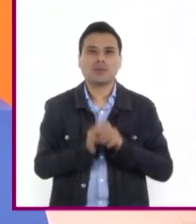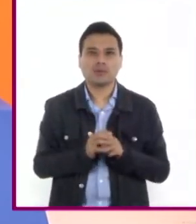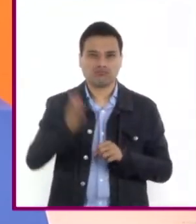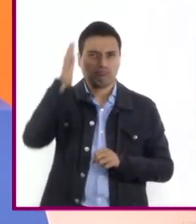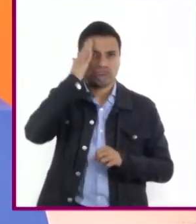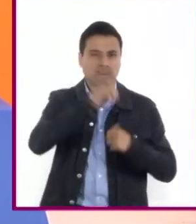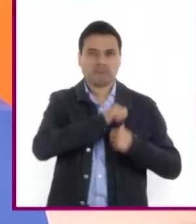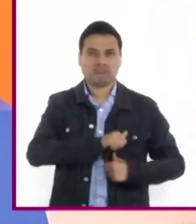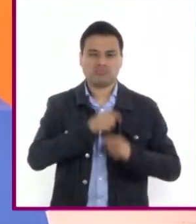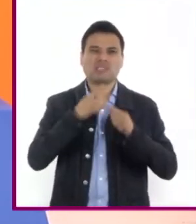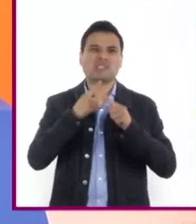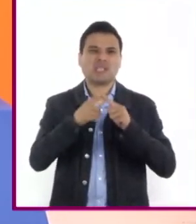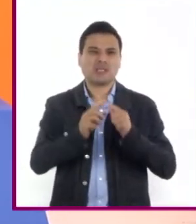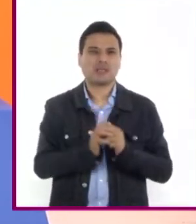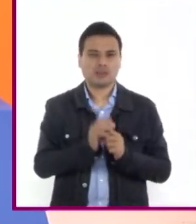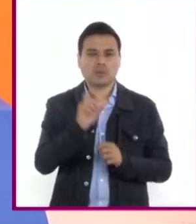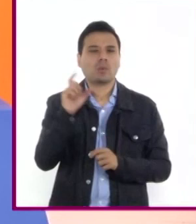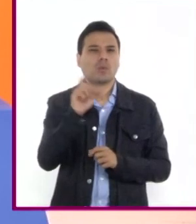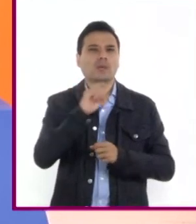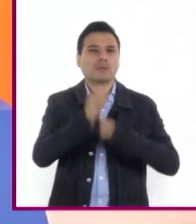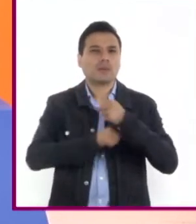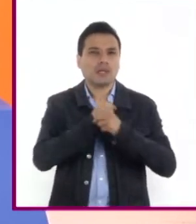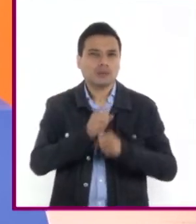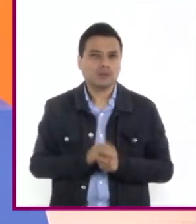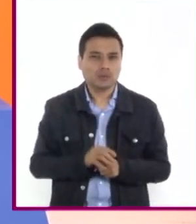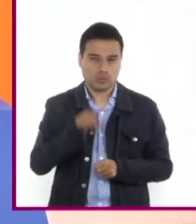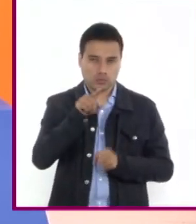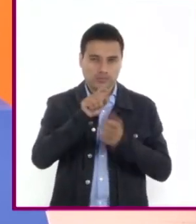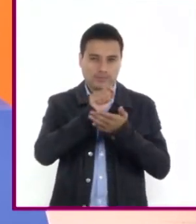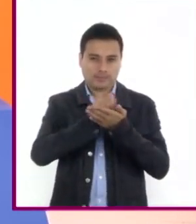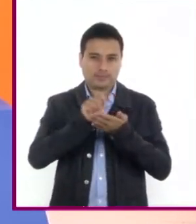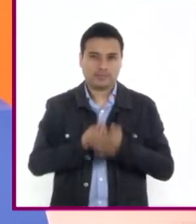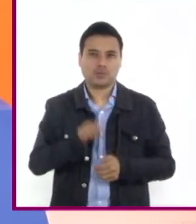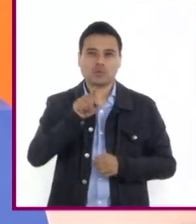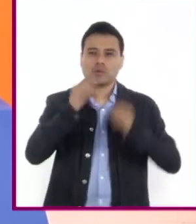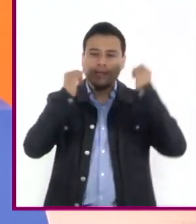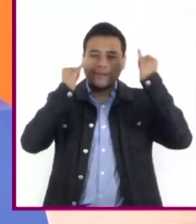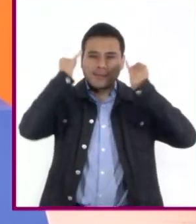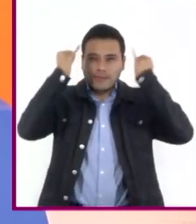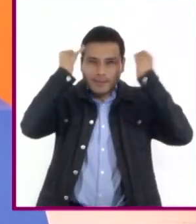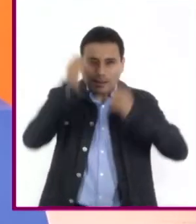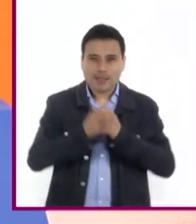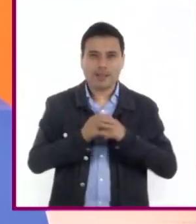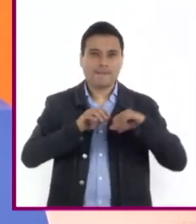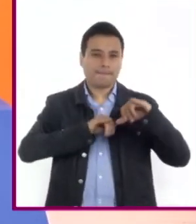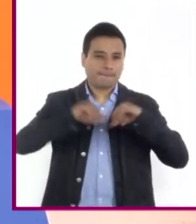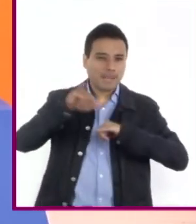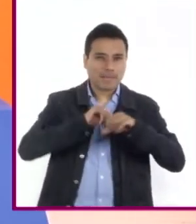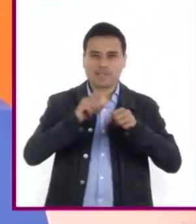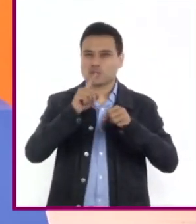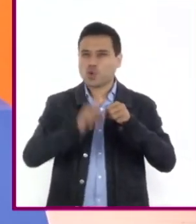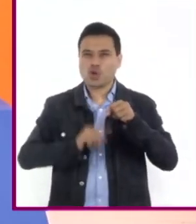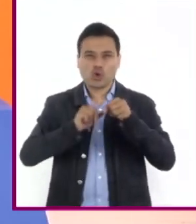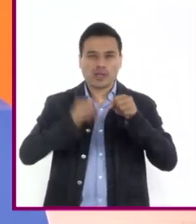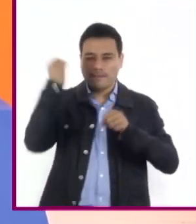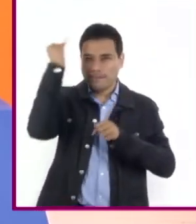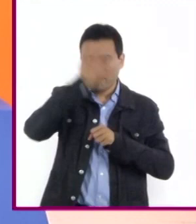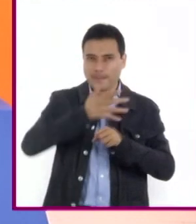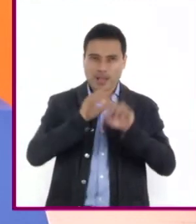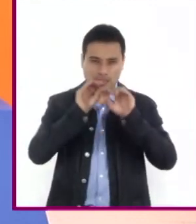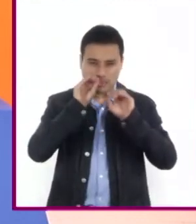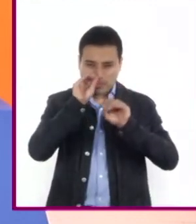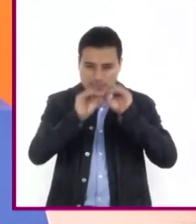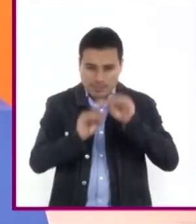y cuándo sucedió. Utiliza tu imaginación, mapas, colores e imágenes para enriquecer